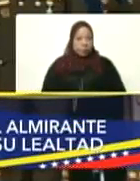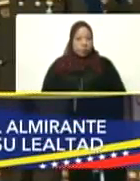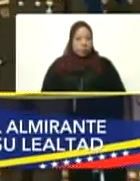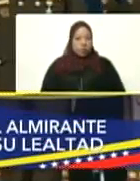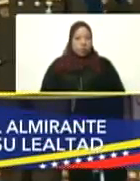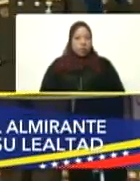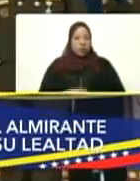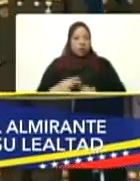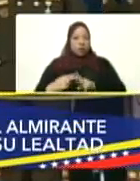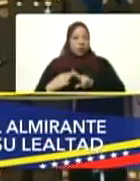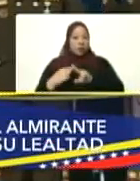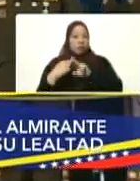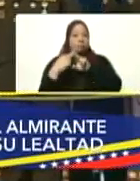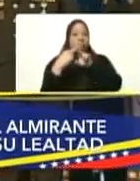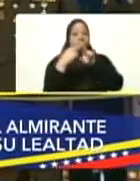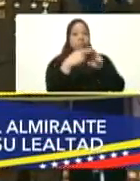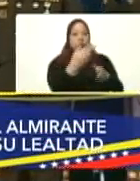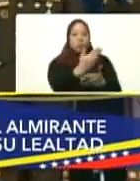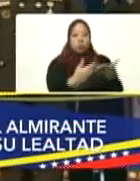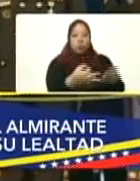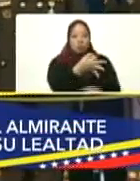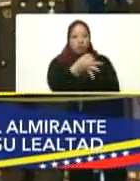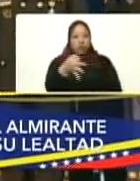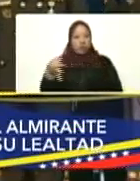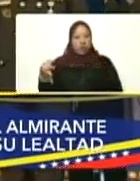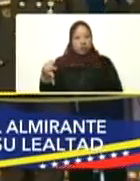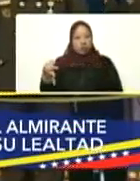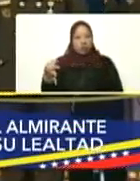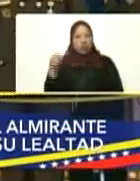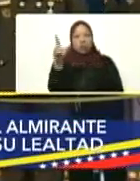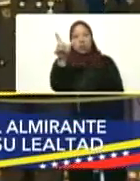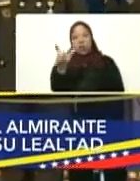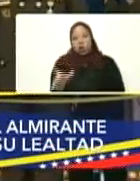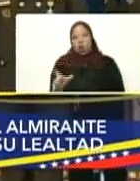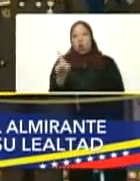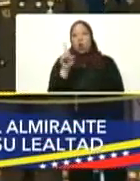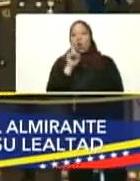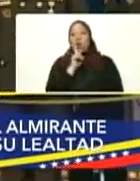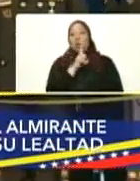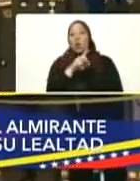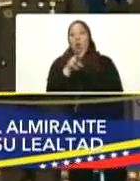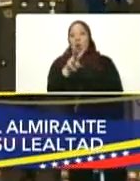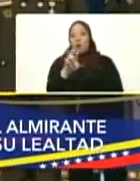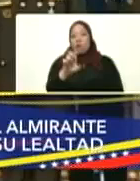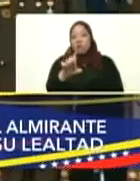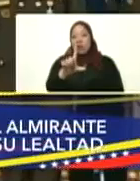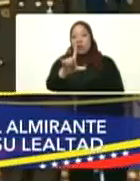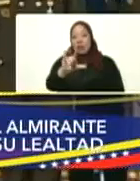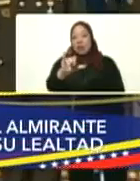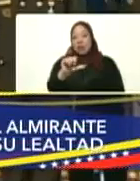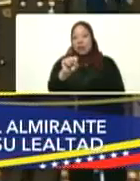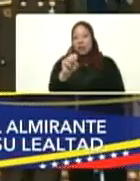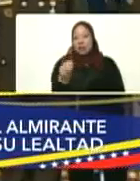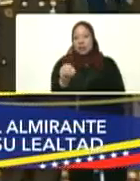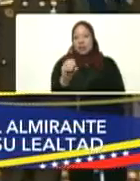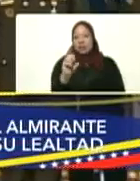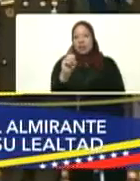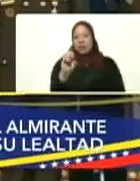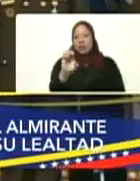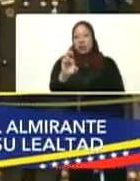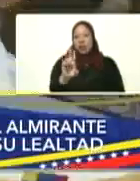entrega invicto el almirante Velázquez Bastida, gran